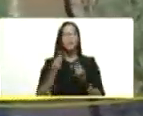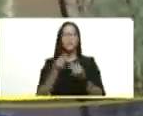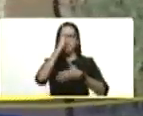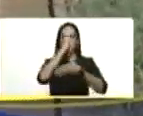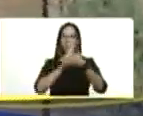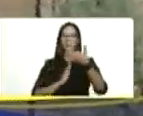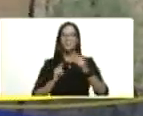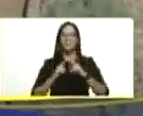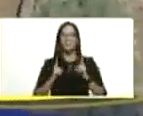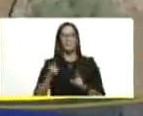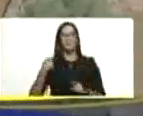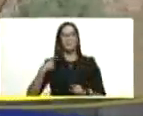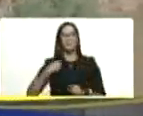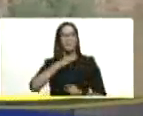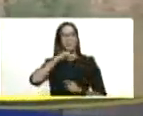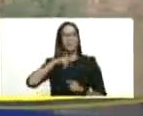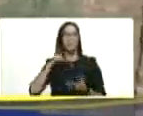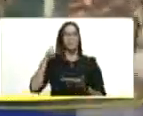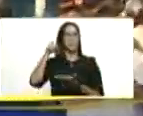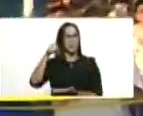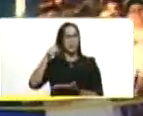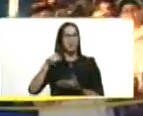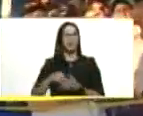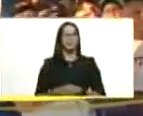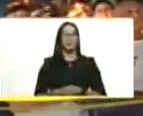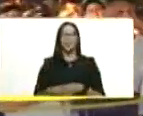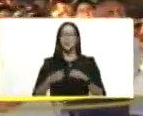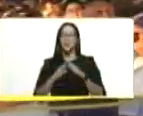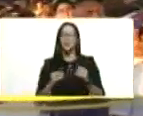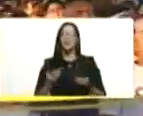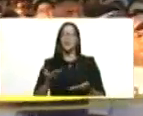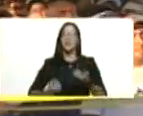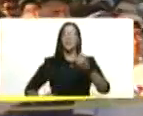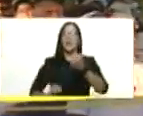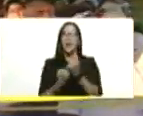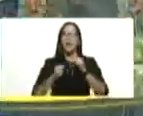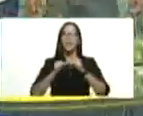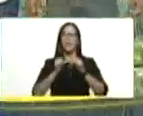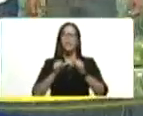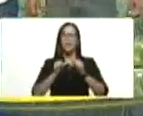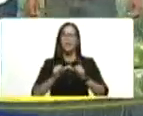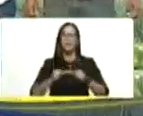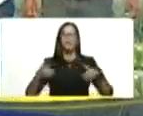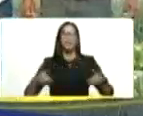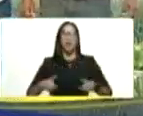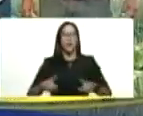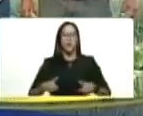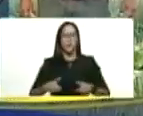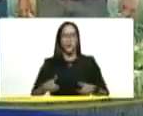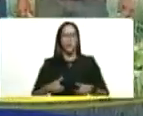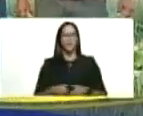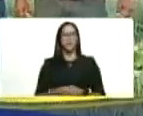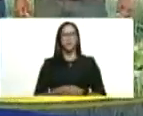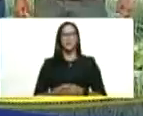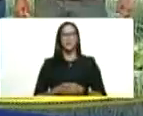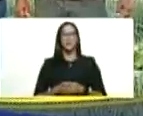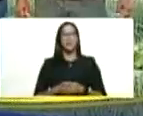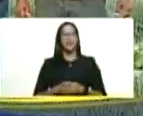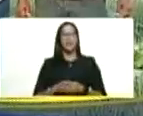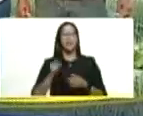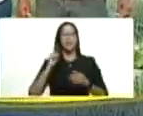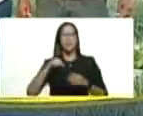pero queremos que, bueno, nuestros CLAP, con todo esto, sigamos impulsando ese gran reto de lograr plenamente la P de